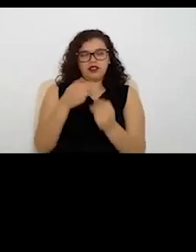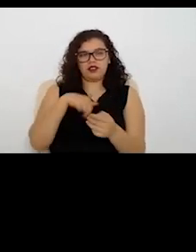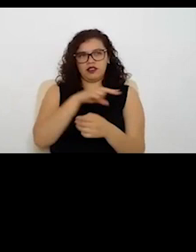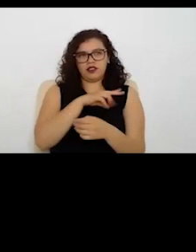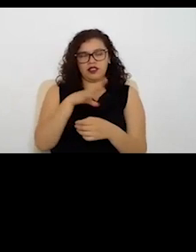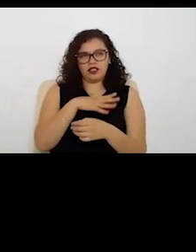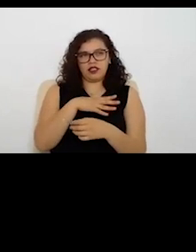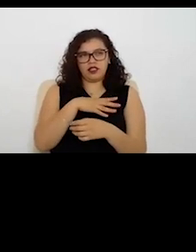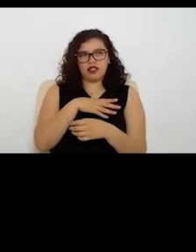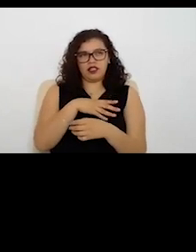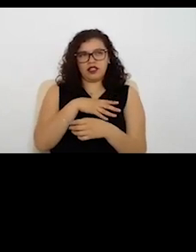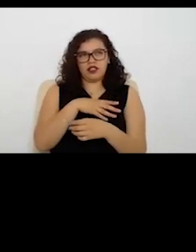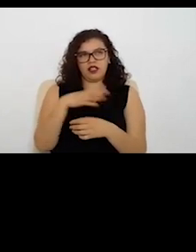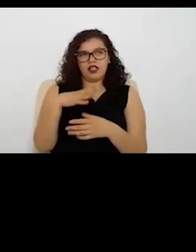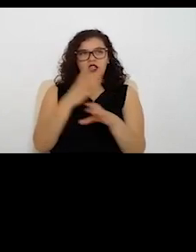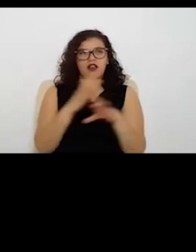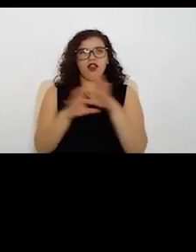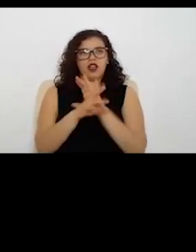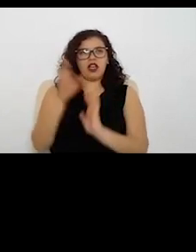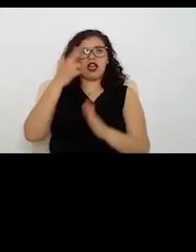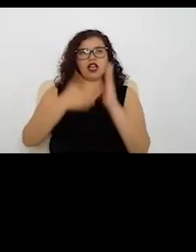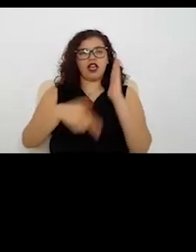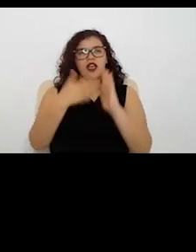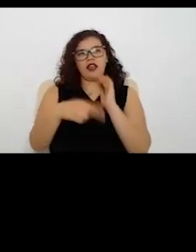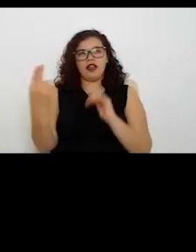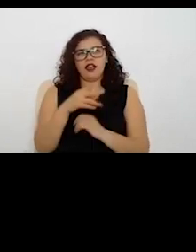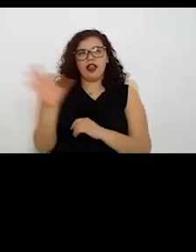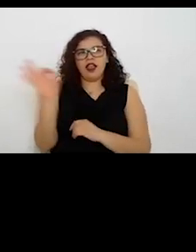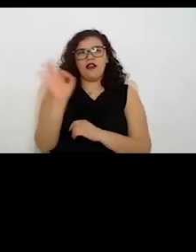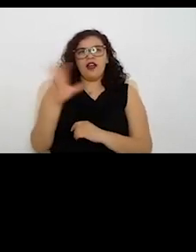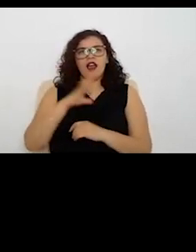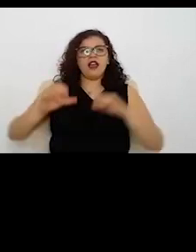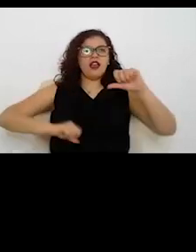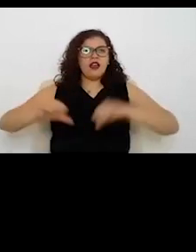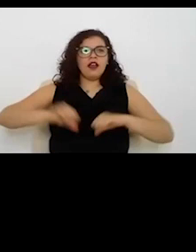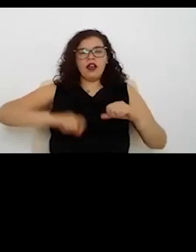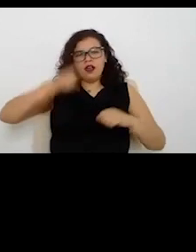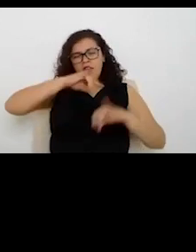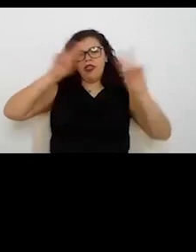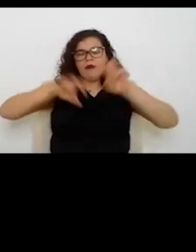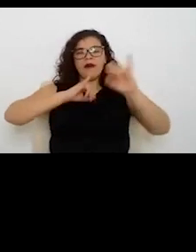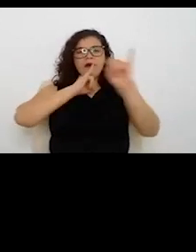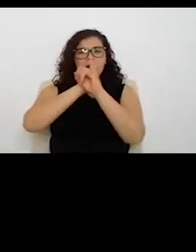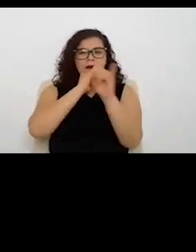determinadas herramientas. Si estamos a lo mejor hablando de que las actividades son de manera digital, pues necesitamos